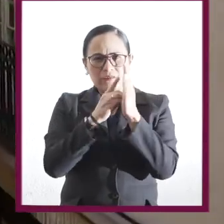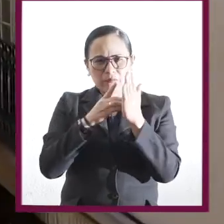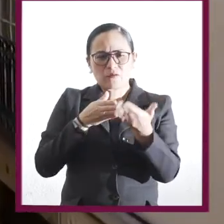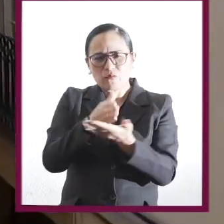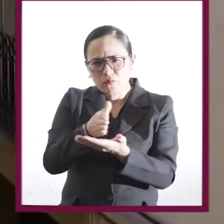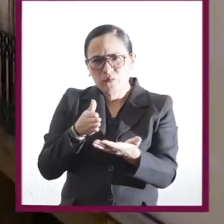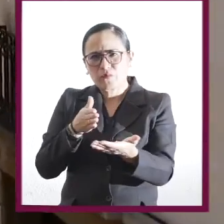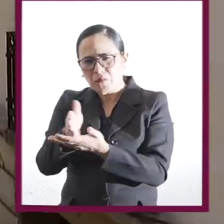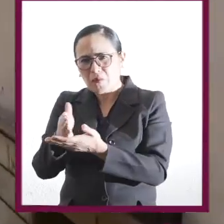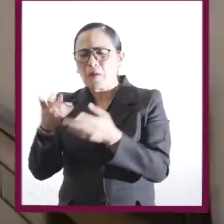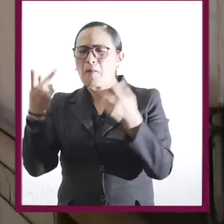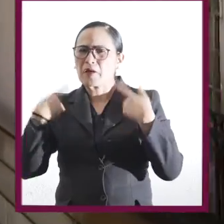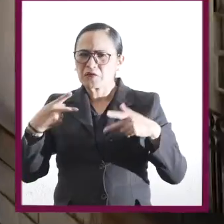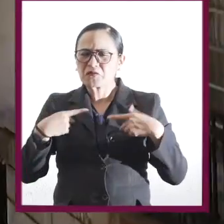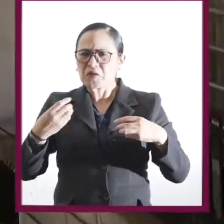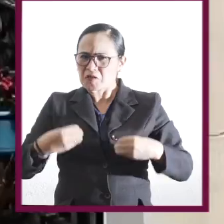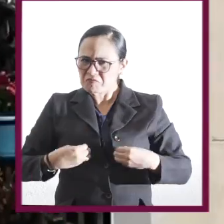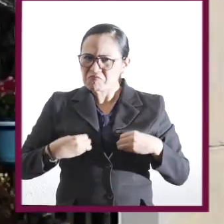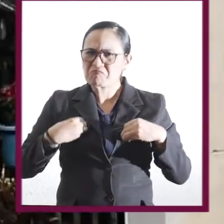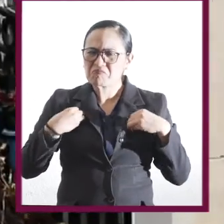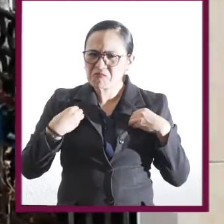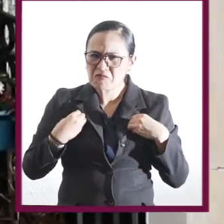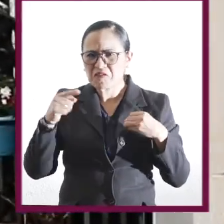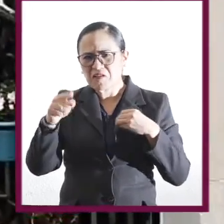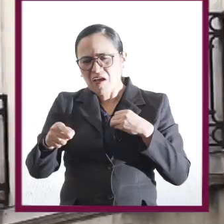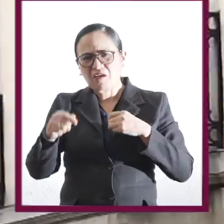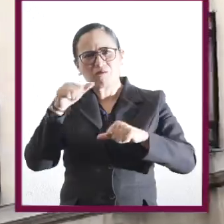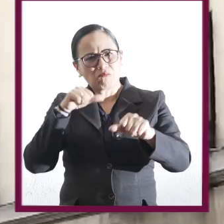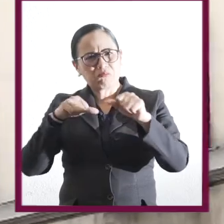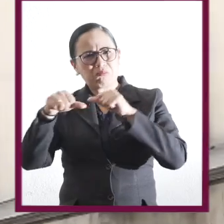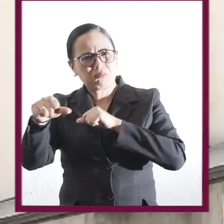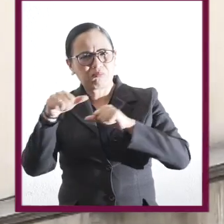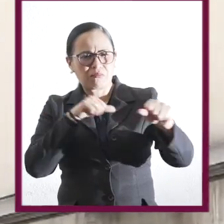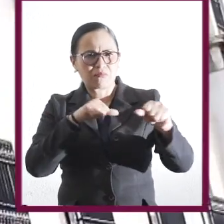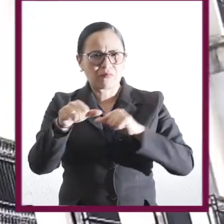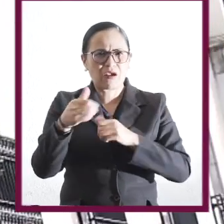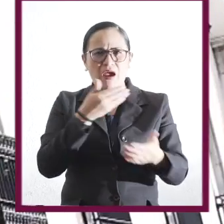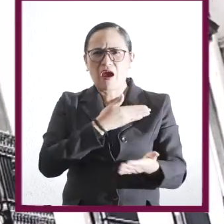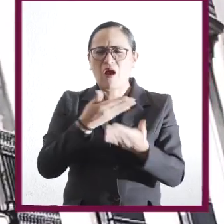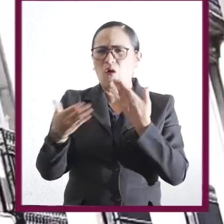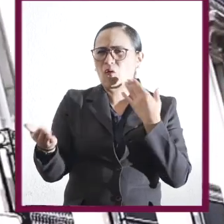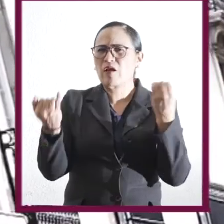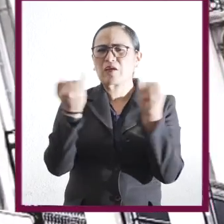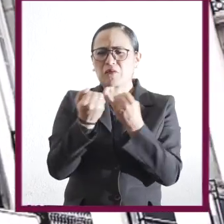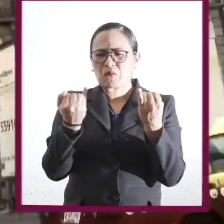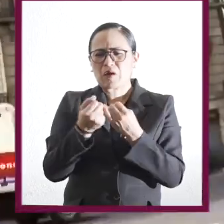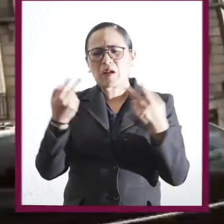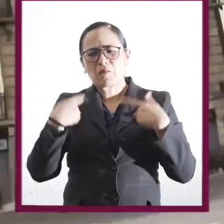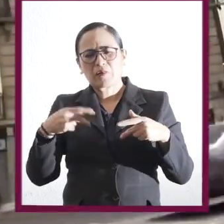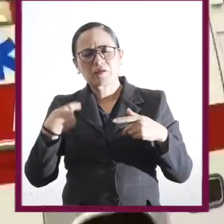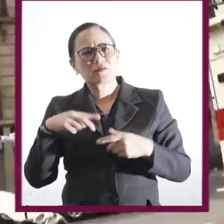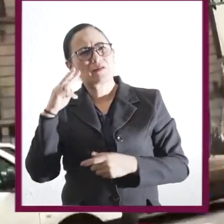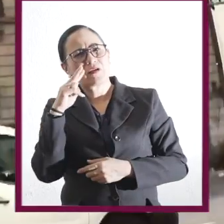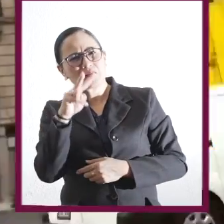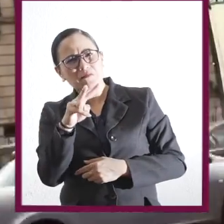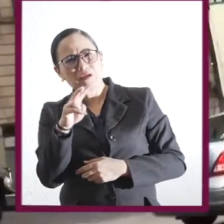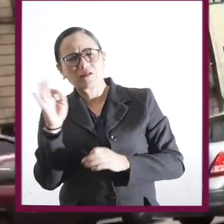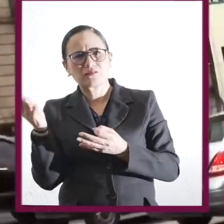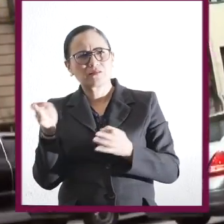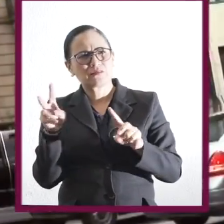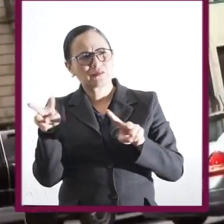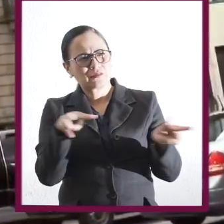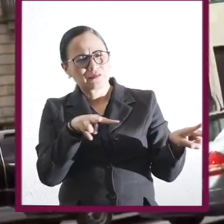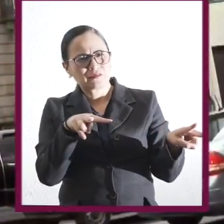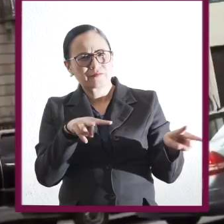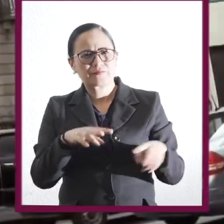privada que da acceso a los departamentos, habitados por diversas personalidades a lo largo del tiempo, y aún hoy atrae las miradas